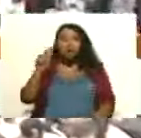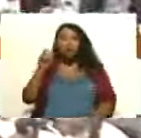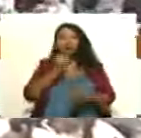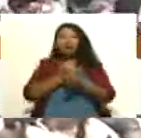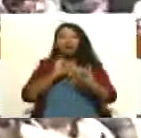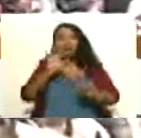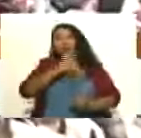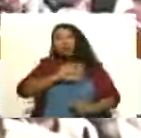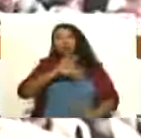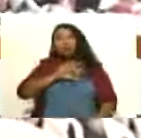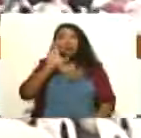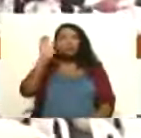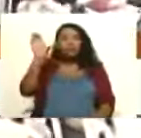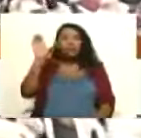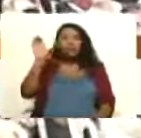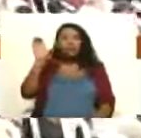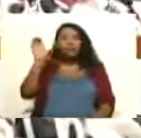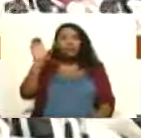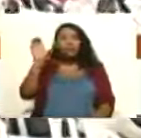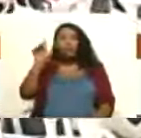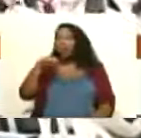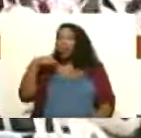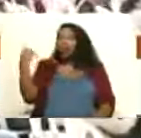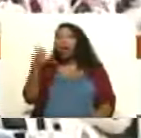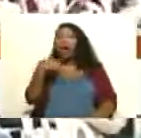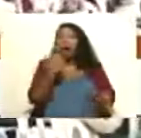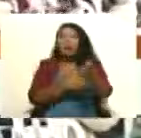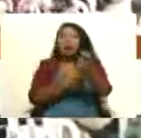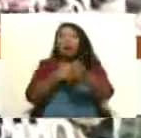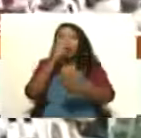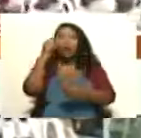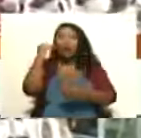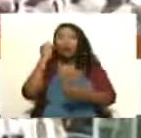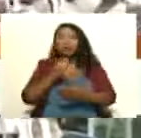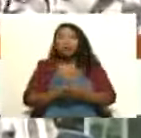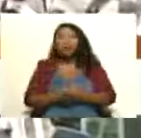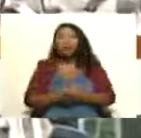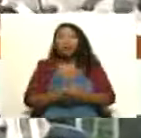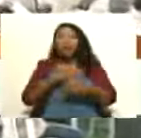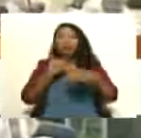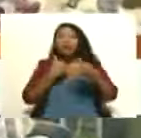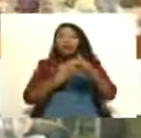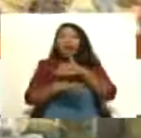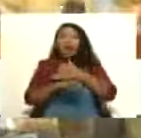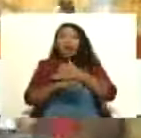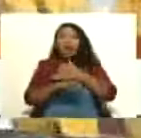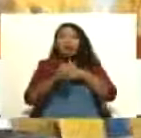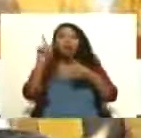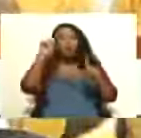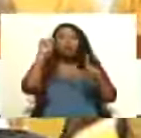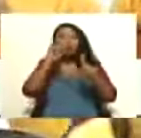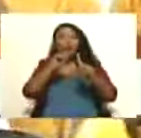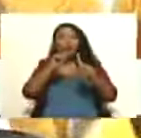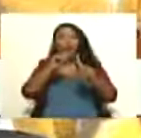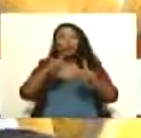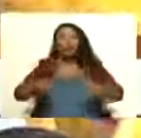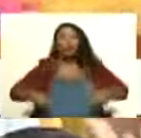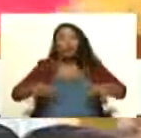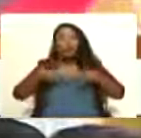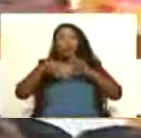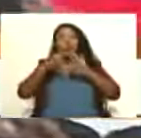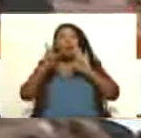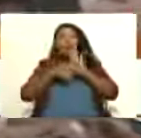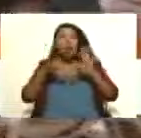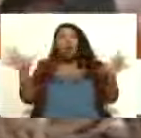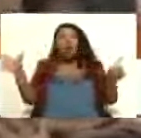soberano, patriota, somos hermanos, somos hermanas y vamos hacia la vida plena, hacia la